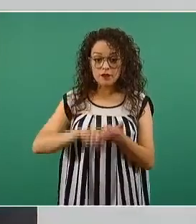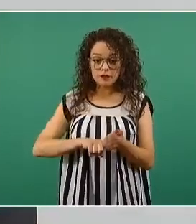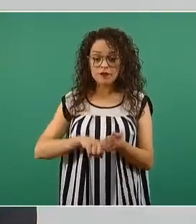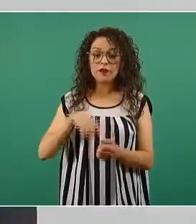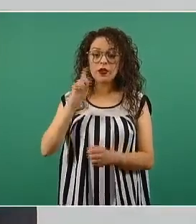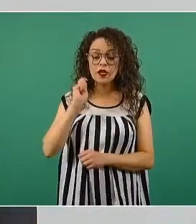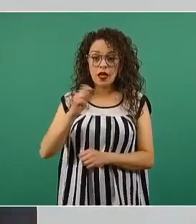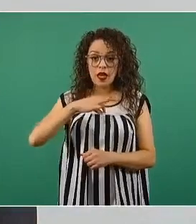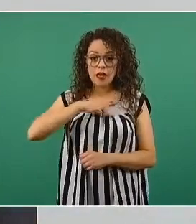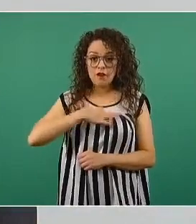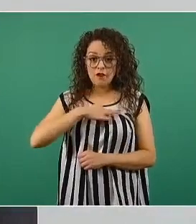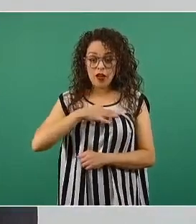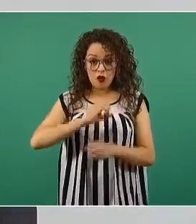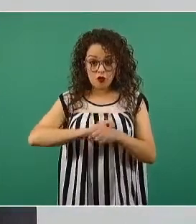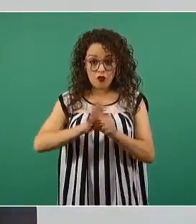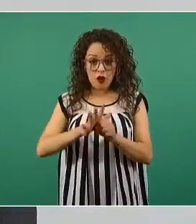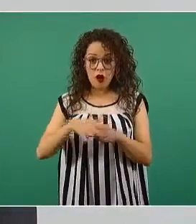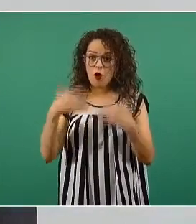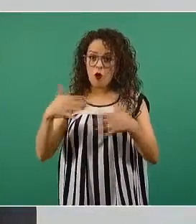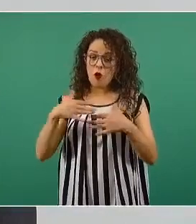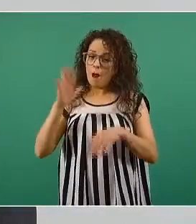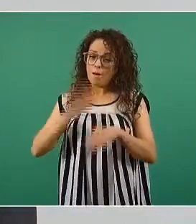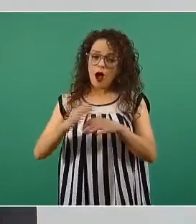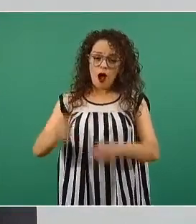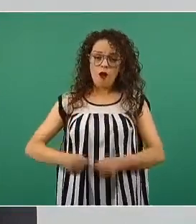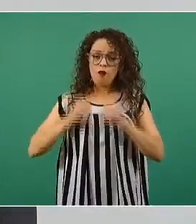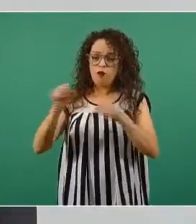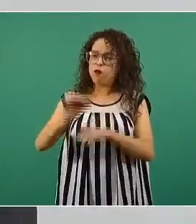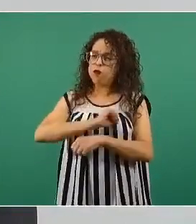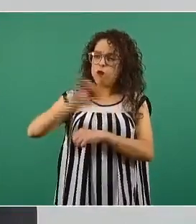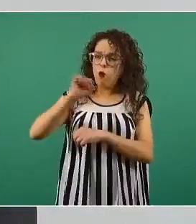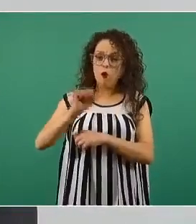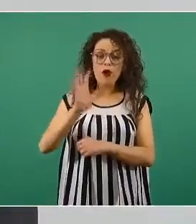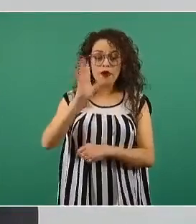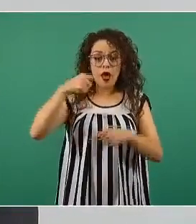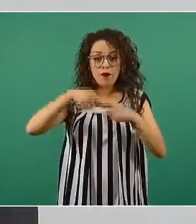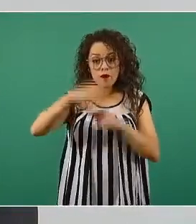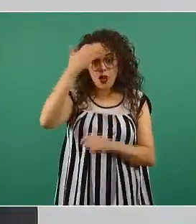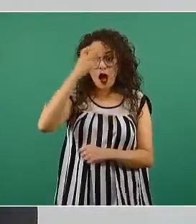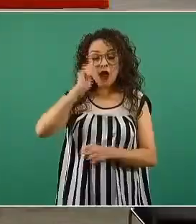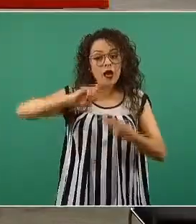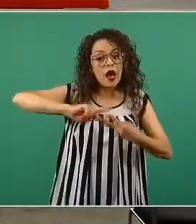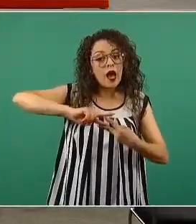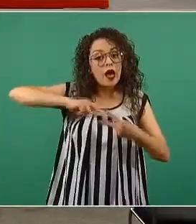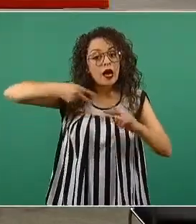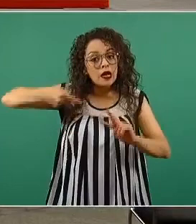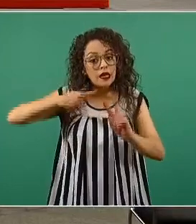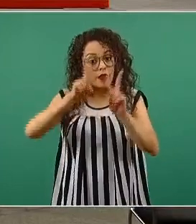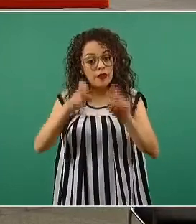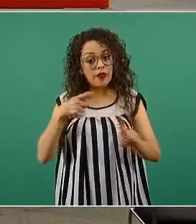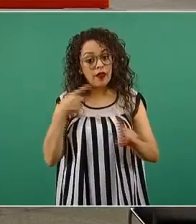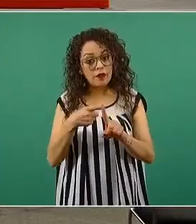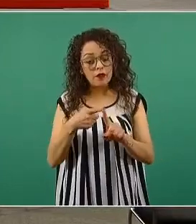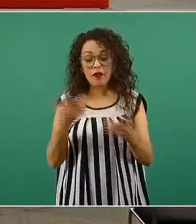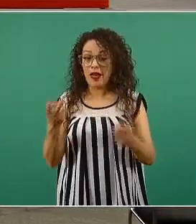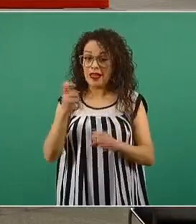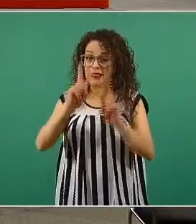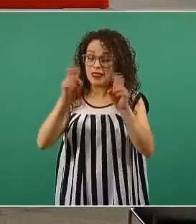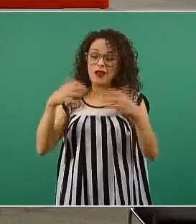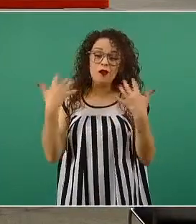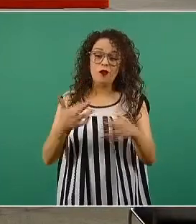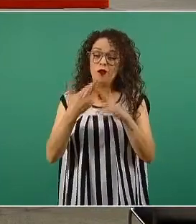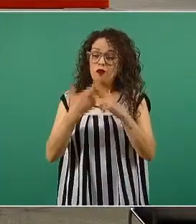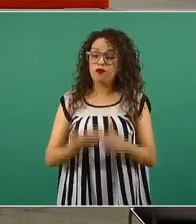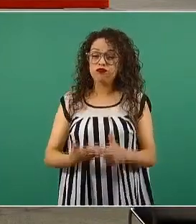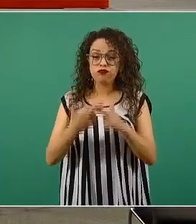por COVID. Y ya se están conociendo muchos factores genéticos al respecto. Es un tema muy vasto, muy amplio. Yo